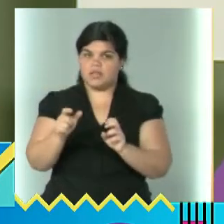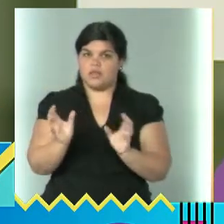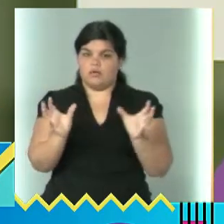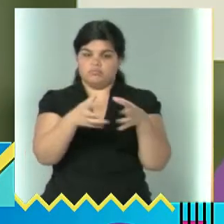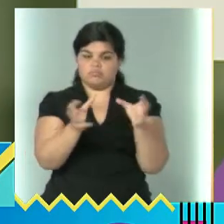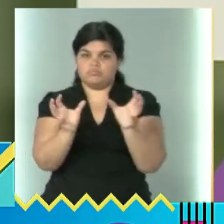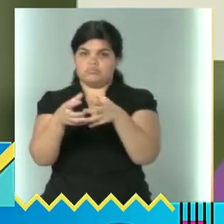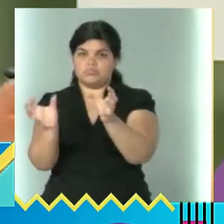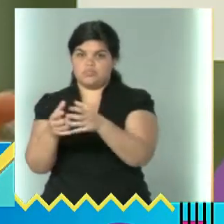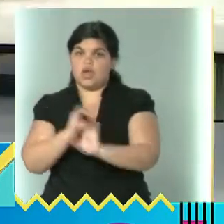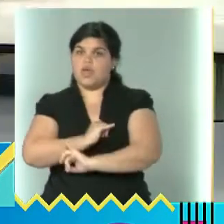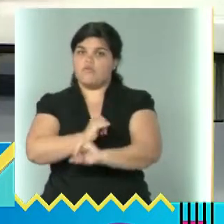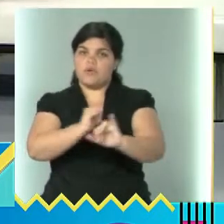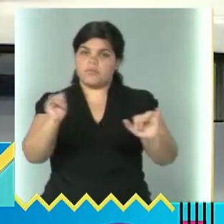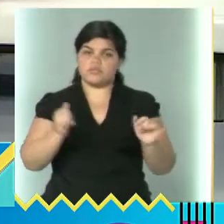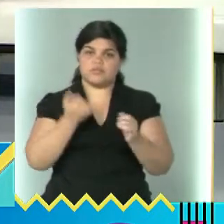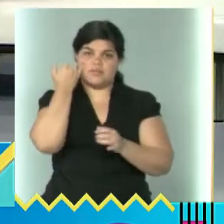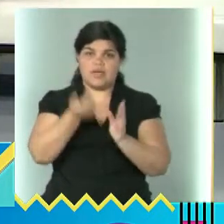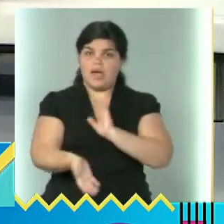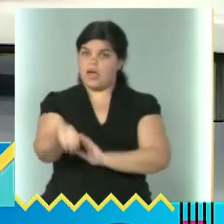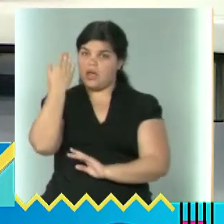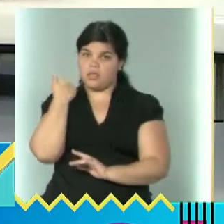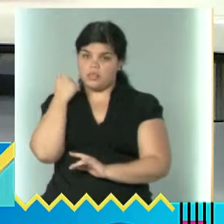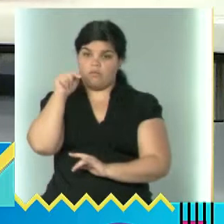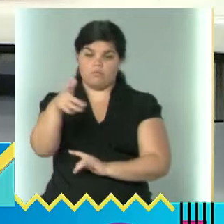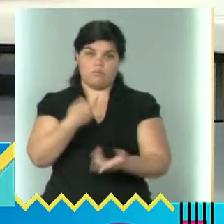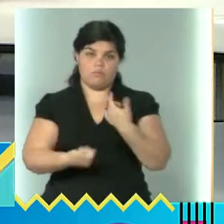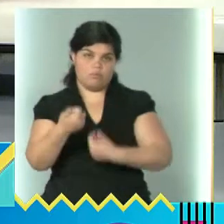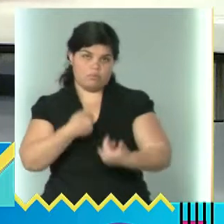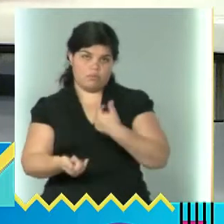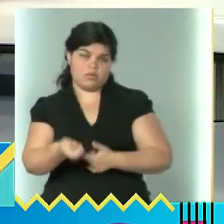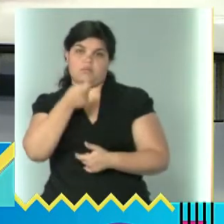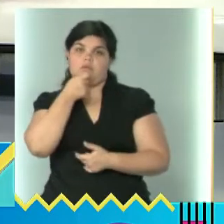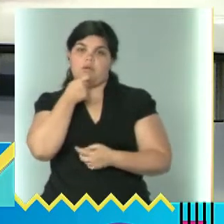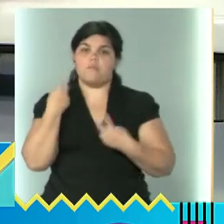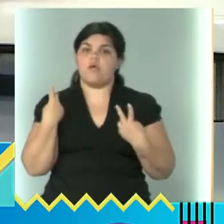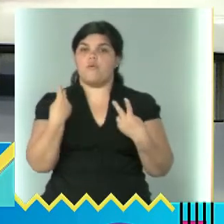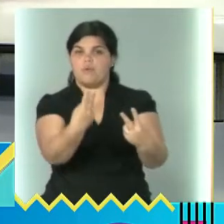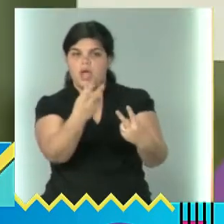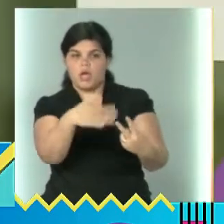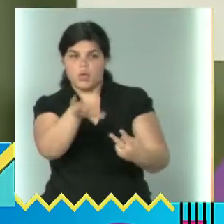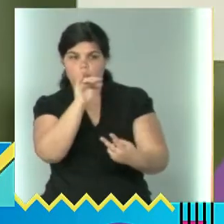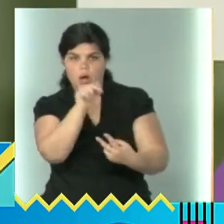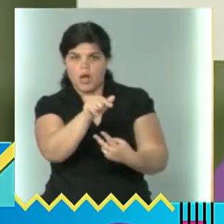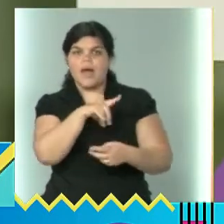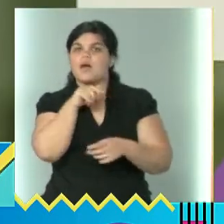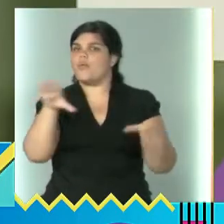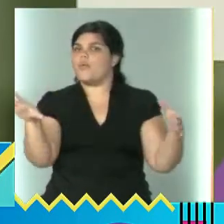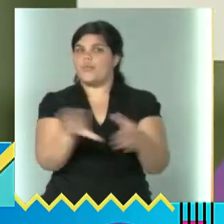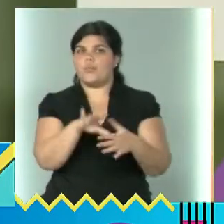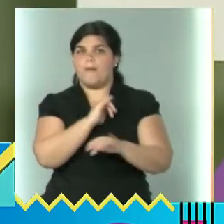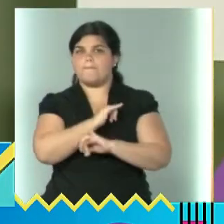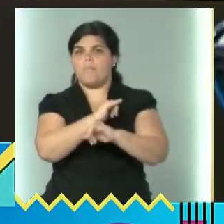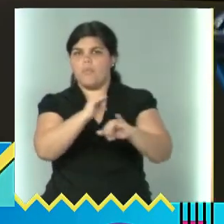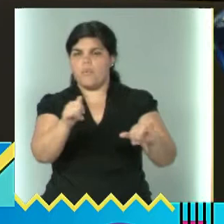Porque yo, lo decías vos más temprano, Nico, bueno, digo, o busco un viaje a determinado lugar y aparece ahí la publicidad de repente de hoteles